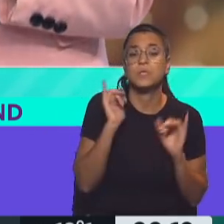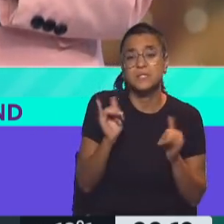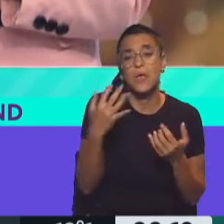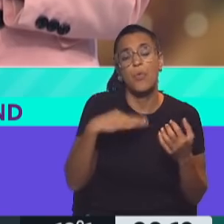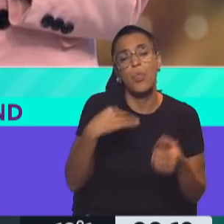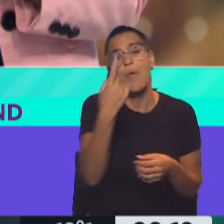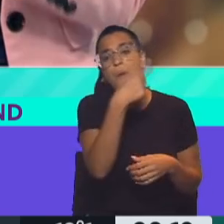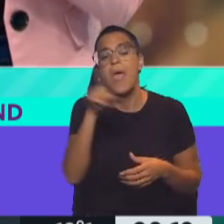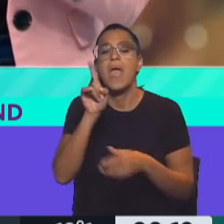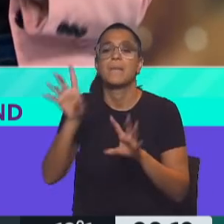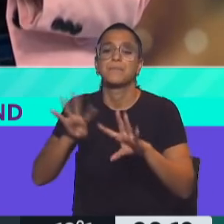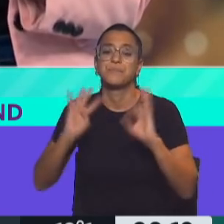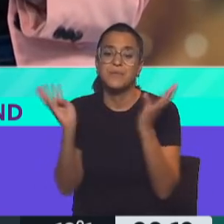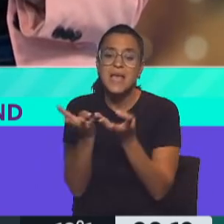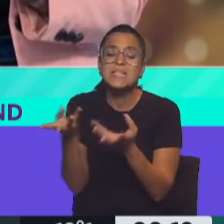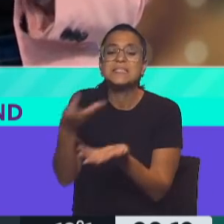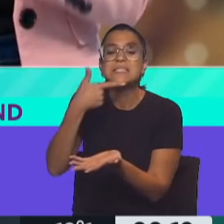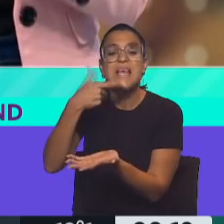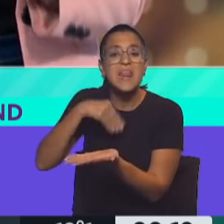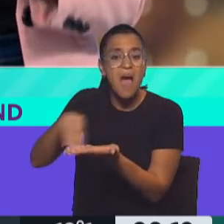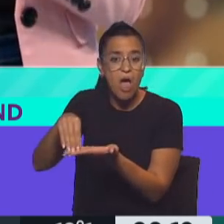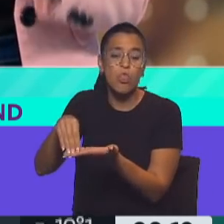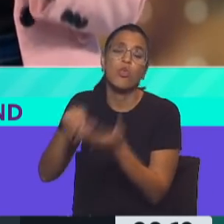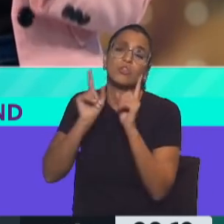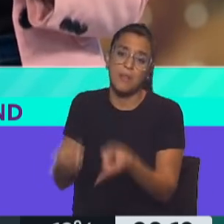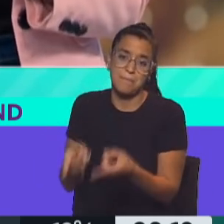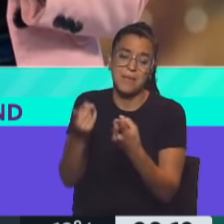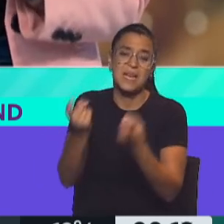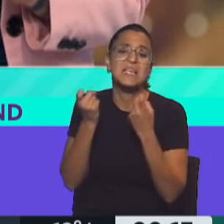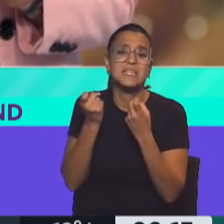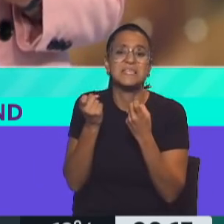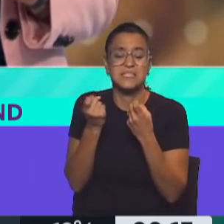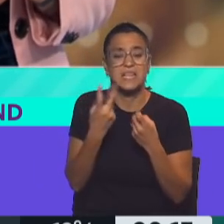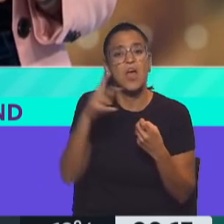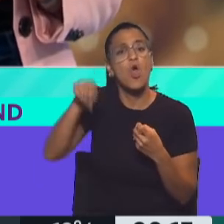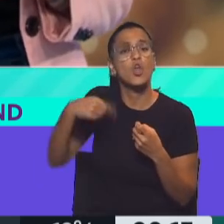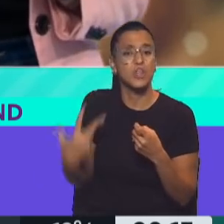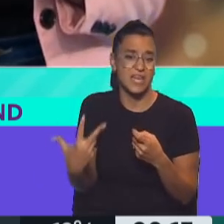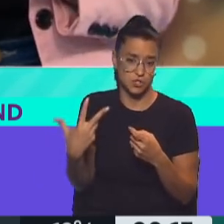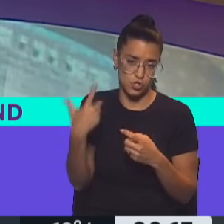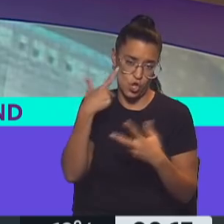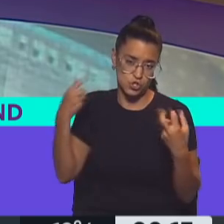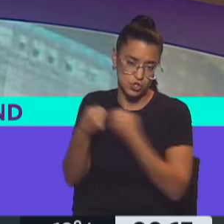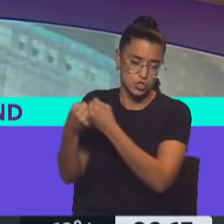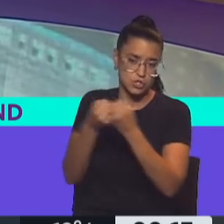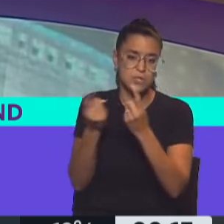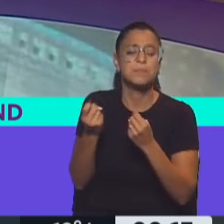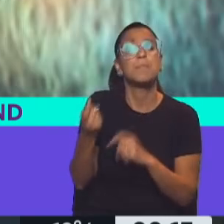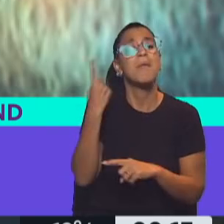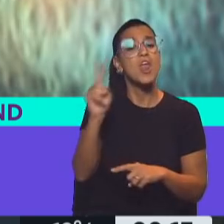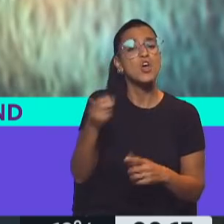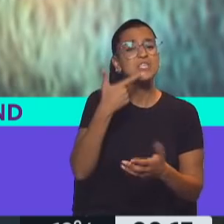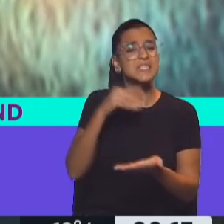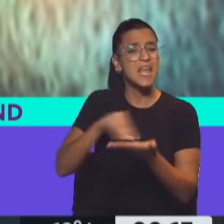que ir al senado bonaerense en donde también es necesario reunir 23 en el corregimiento equívoco condicionado es